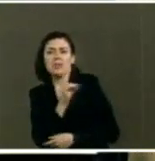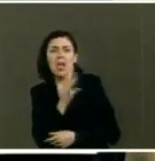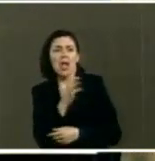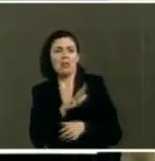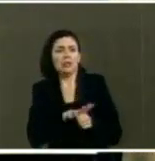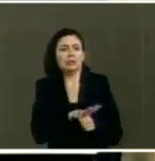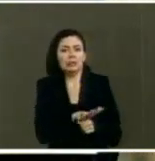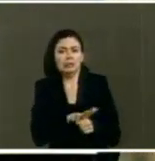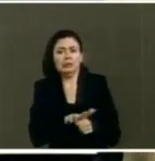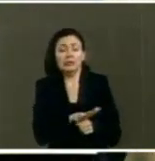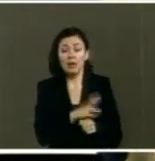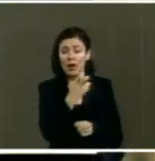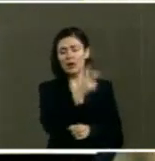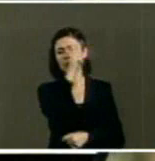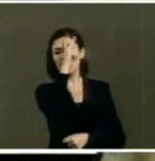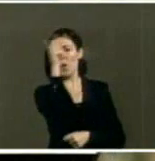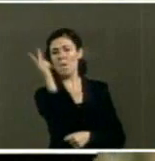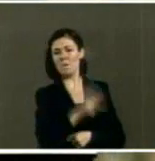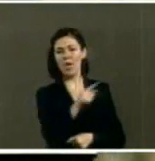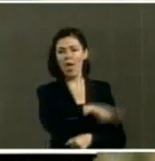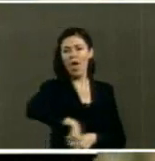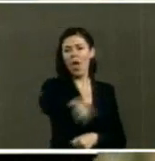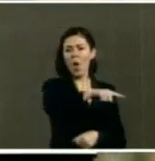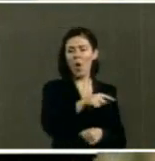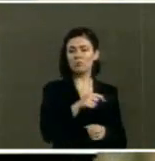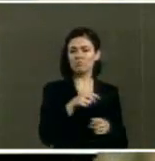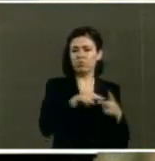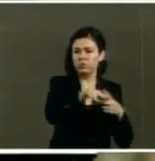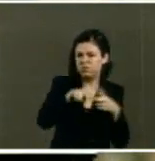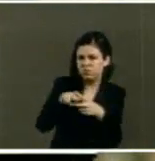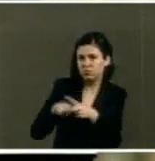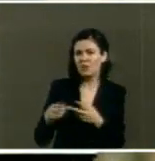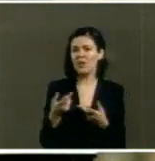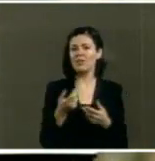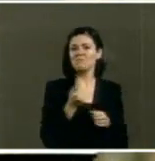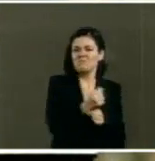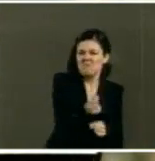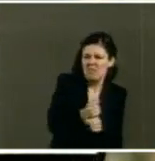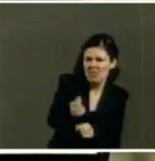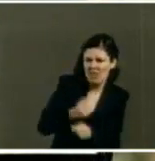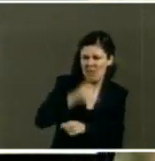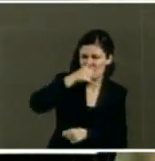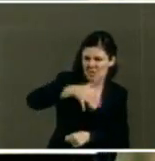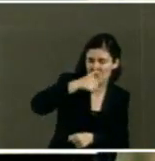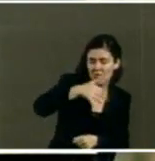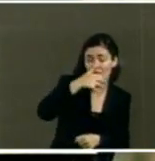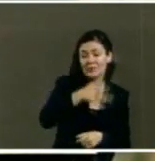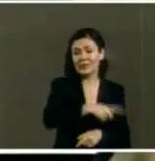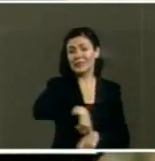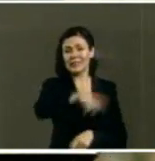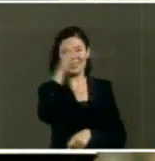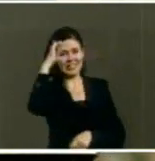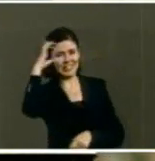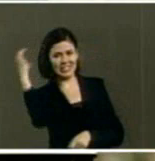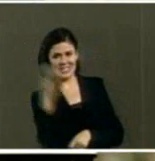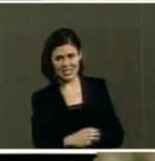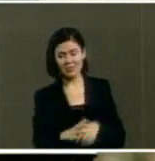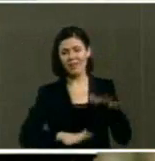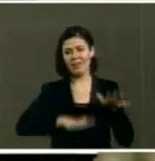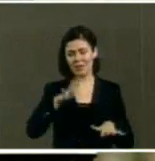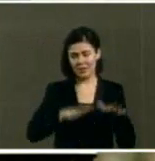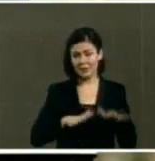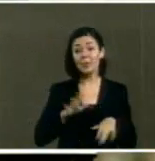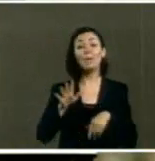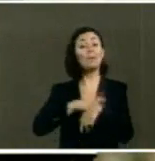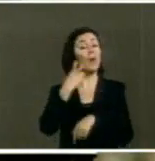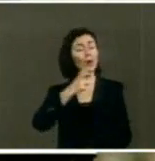se disparen los delitos del orden común, haya o no presencia del crimen organizado. De ahí la urgencia de